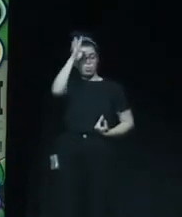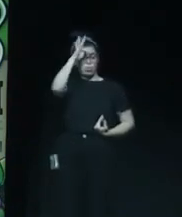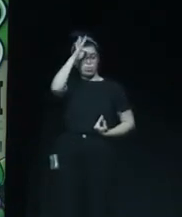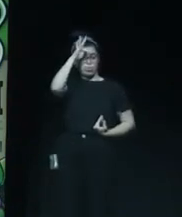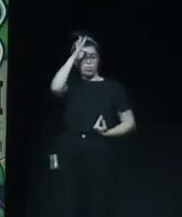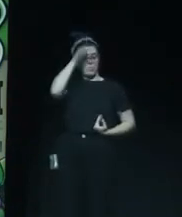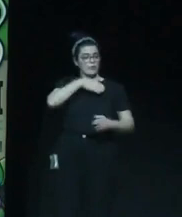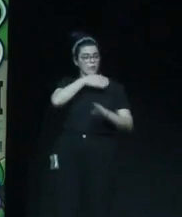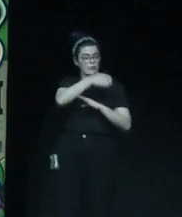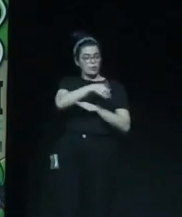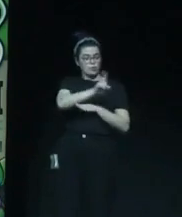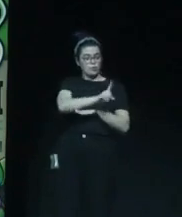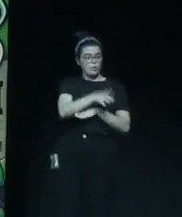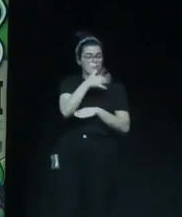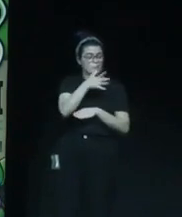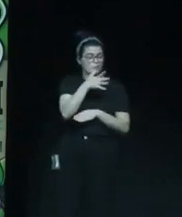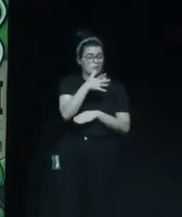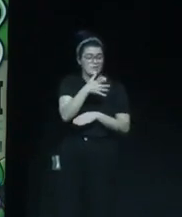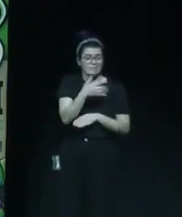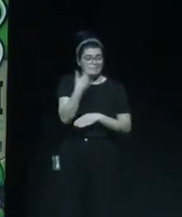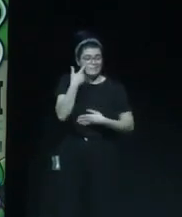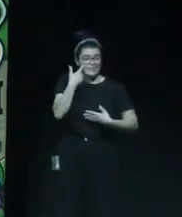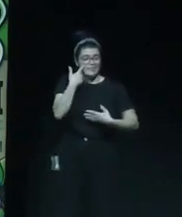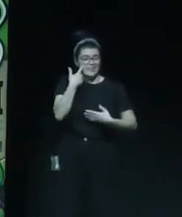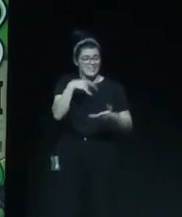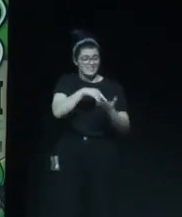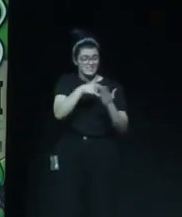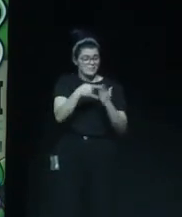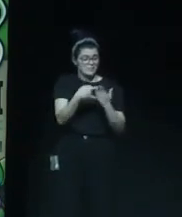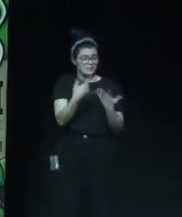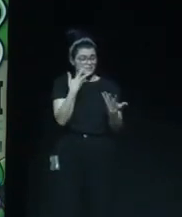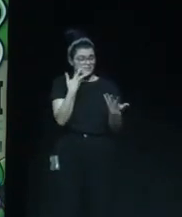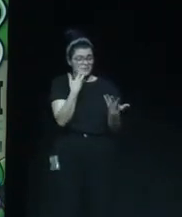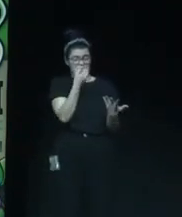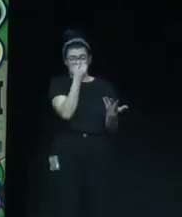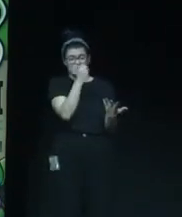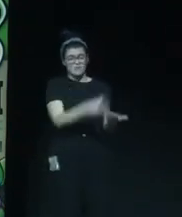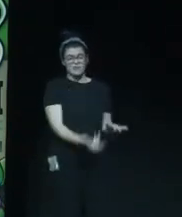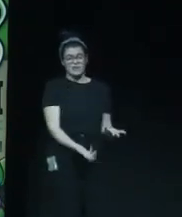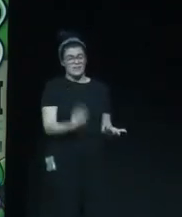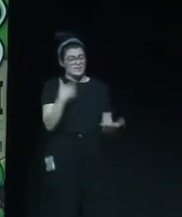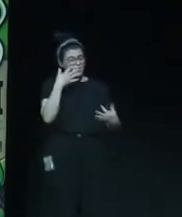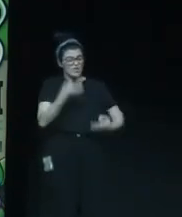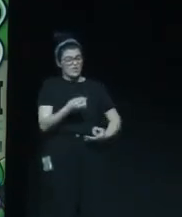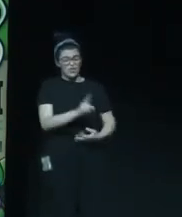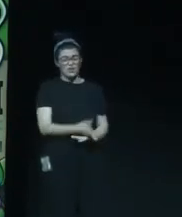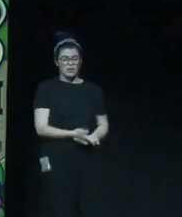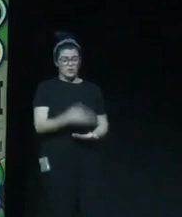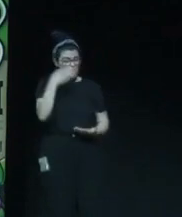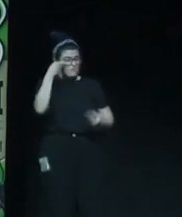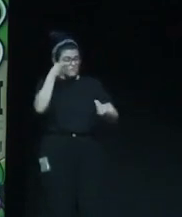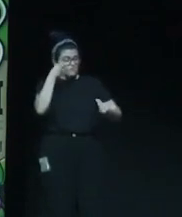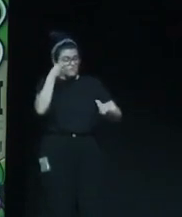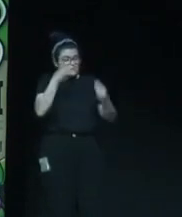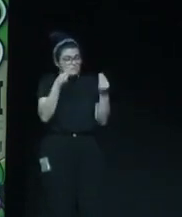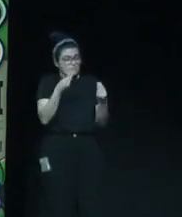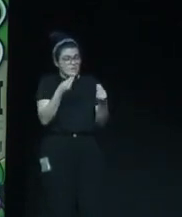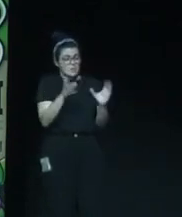cosas porque no creo ya en el sistema. No hay ningún partido político que,